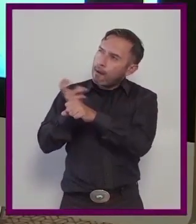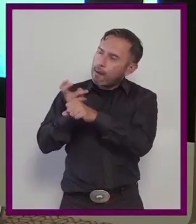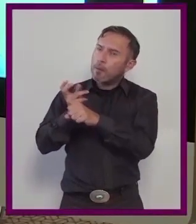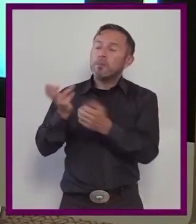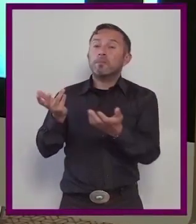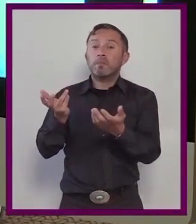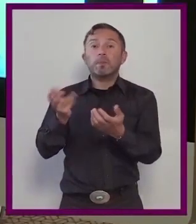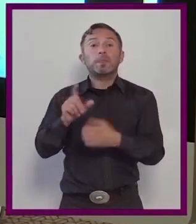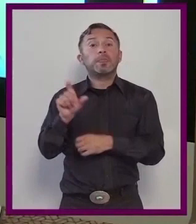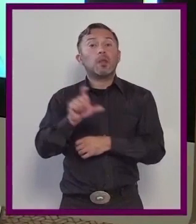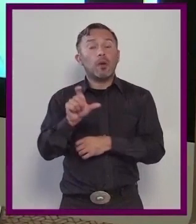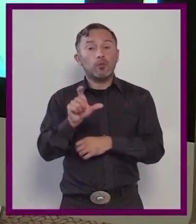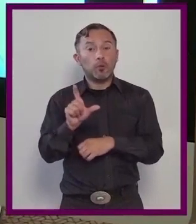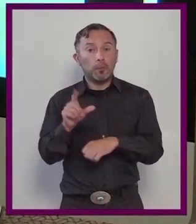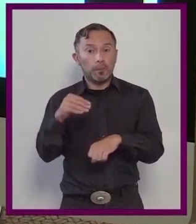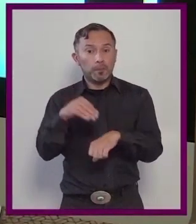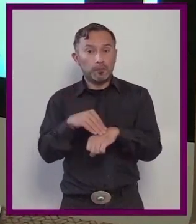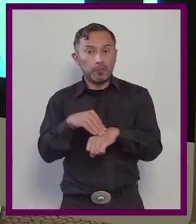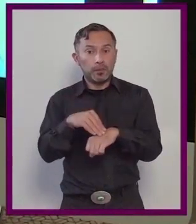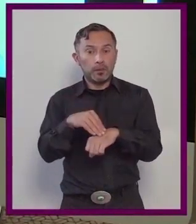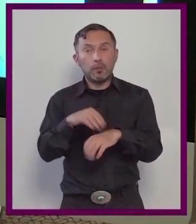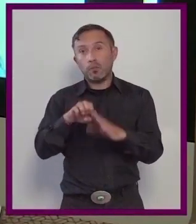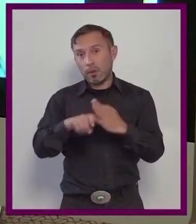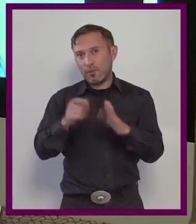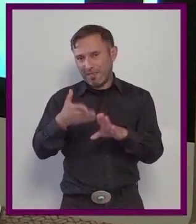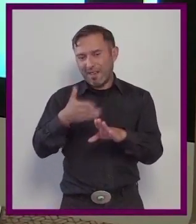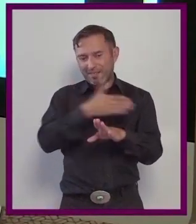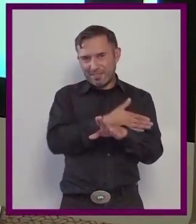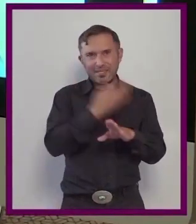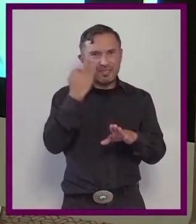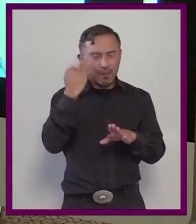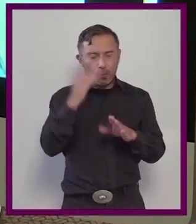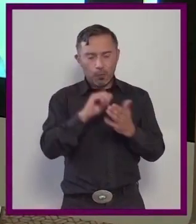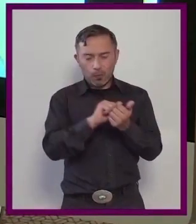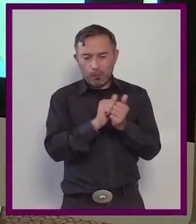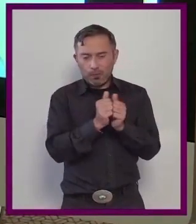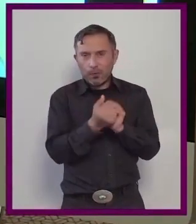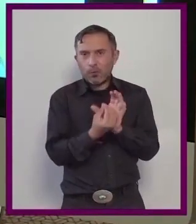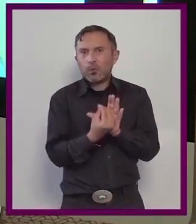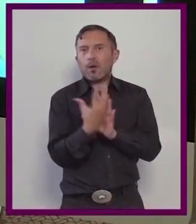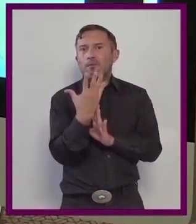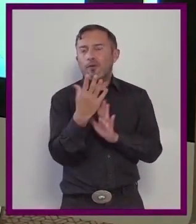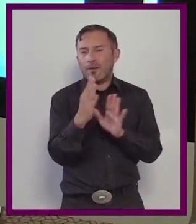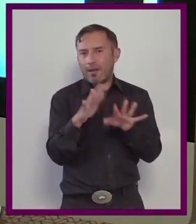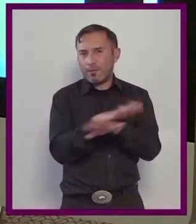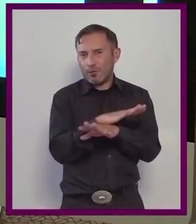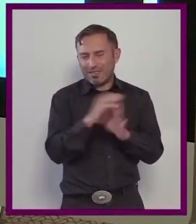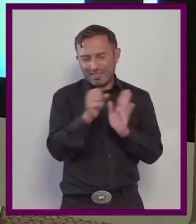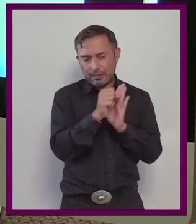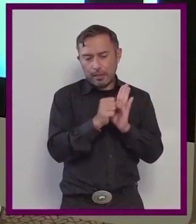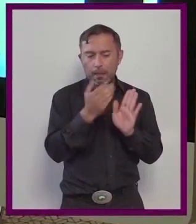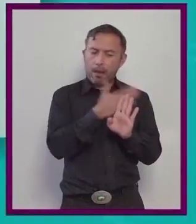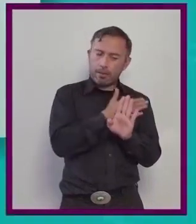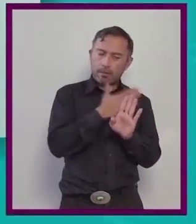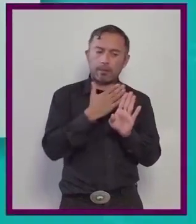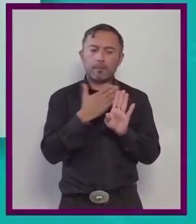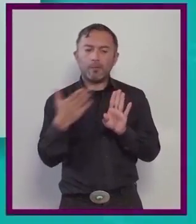el desarrollo de la implementación, en ese periodo de transición de